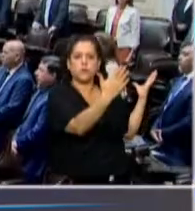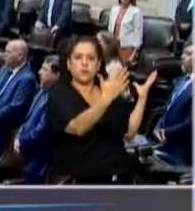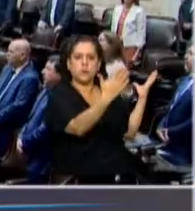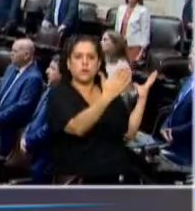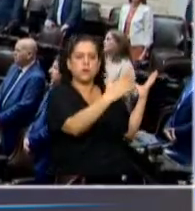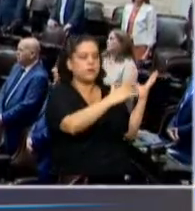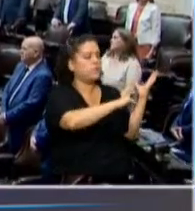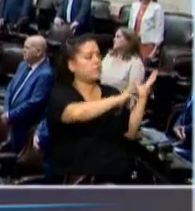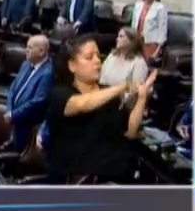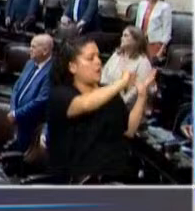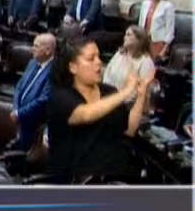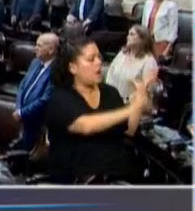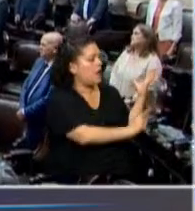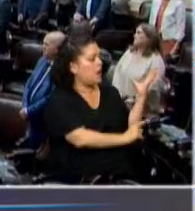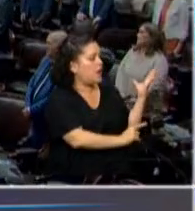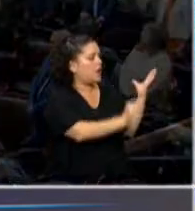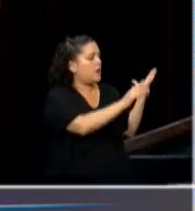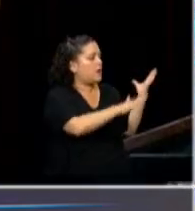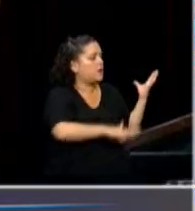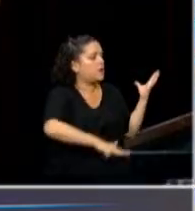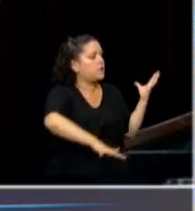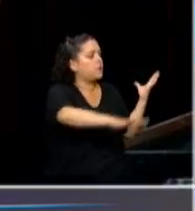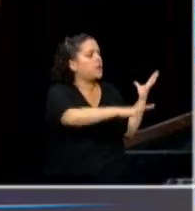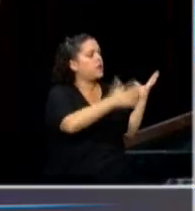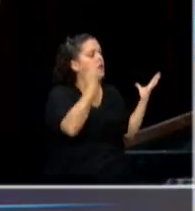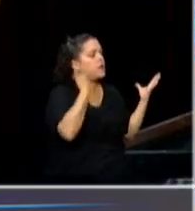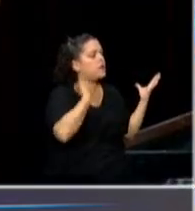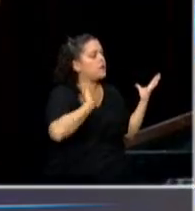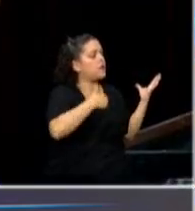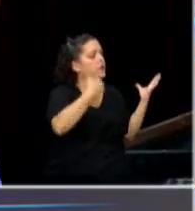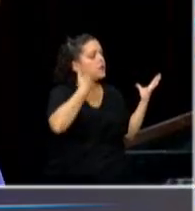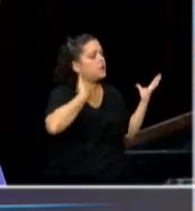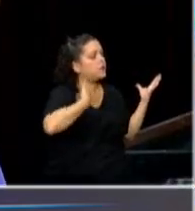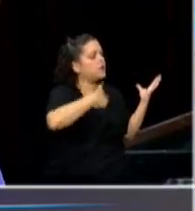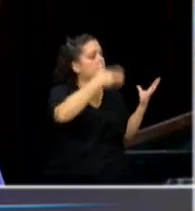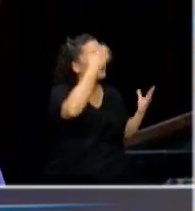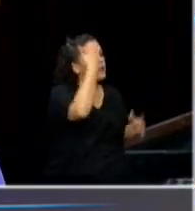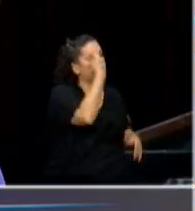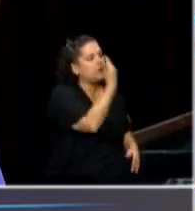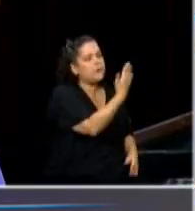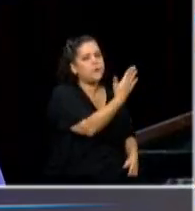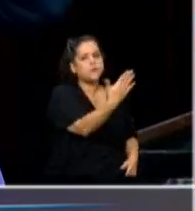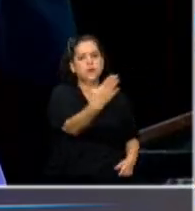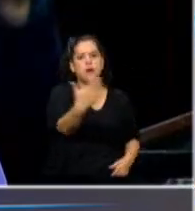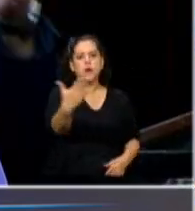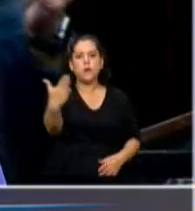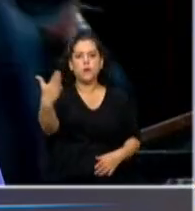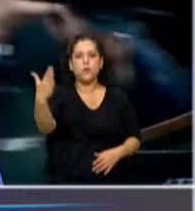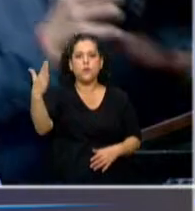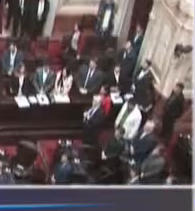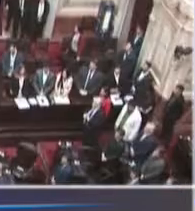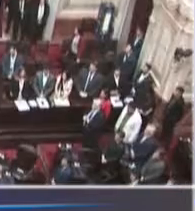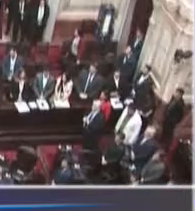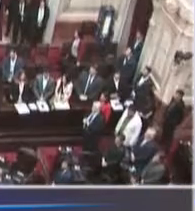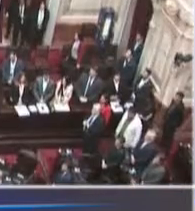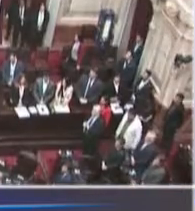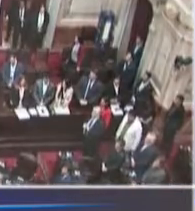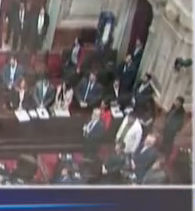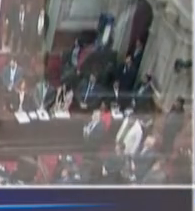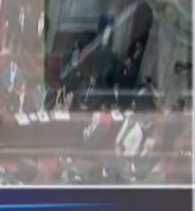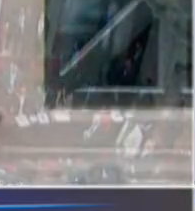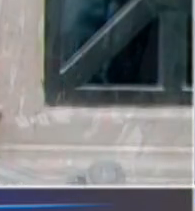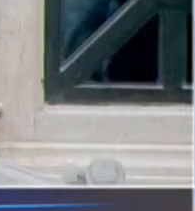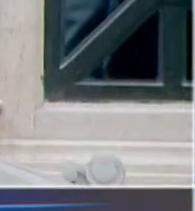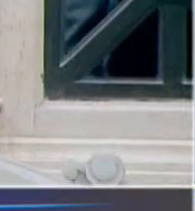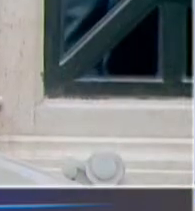ser diputados nuevamente. Hablo del caso del diputado Pablo Yedlin, que hoy asumió, y es una referencia importante porque ha sido titular de la Comisión